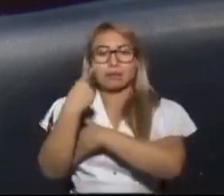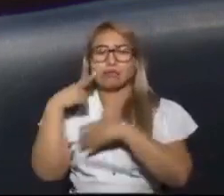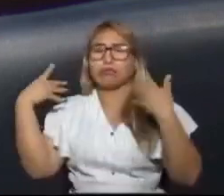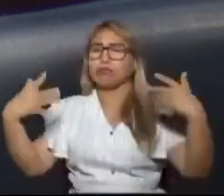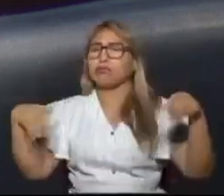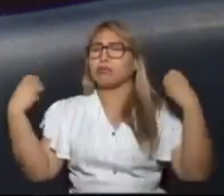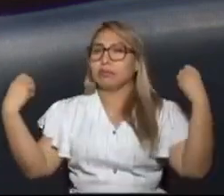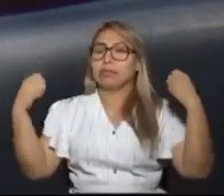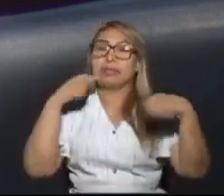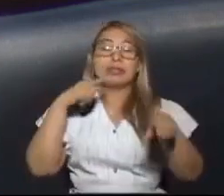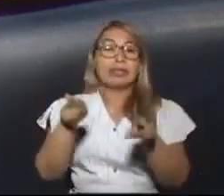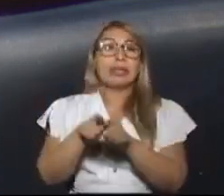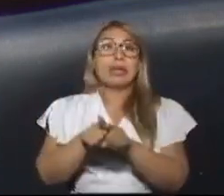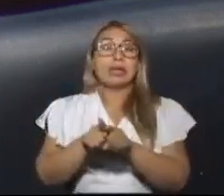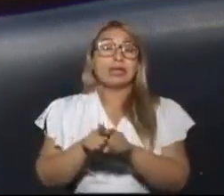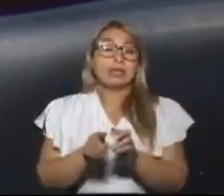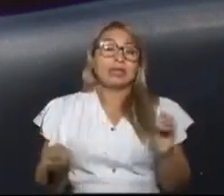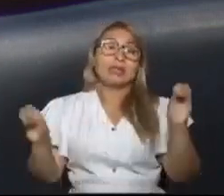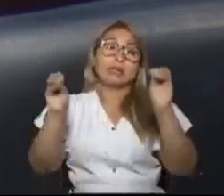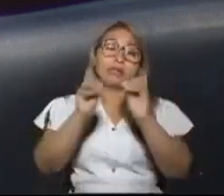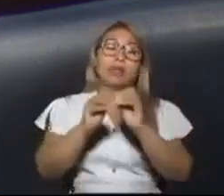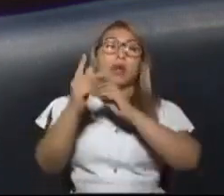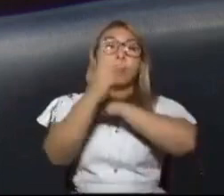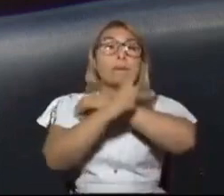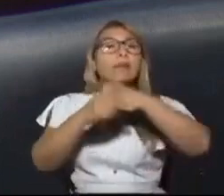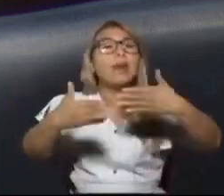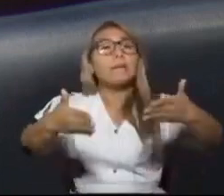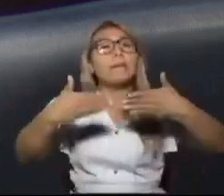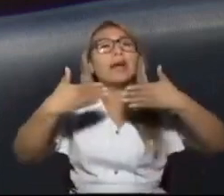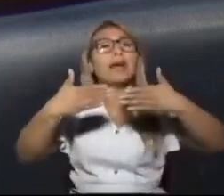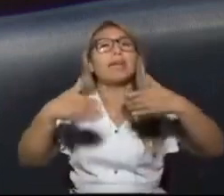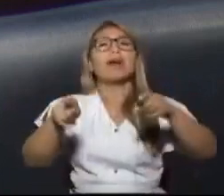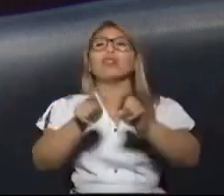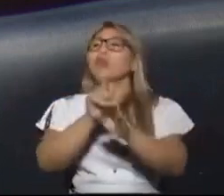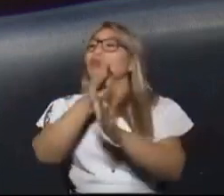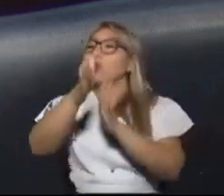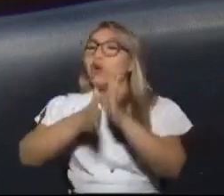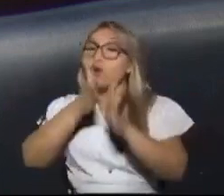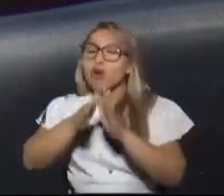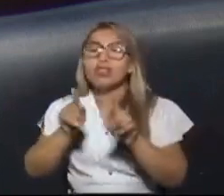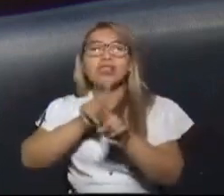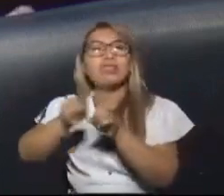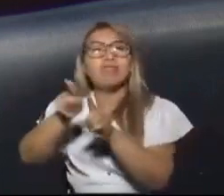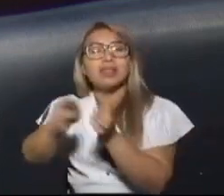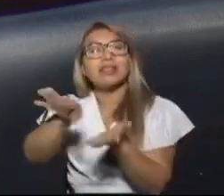Por esto y más, por Panamá, por Colón y por toda la provincia,